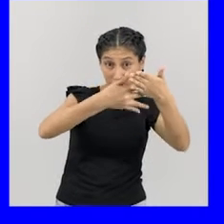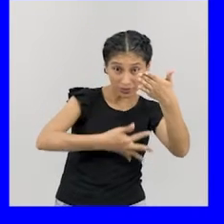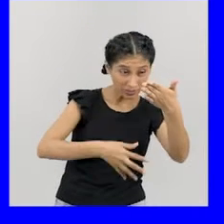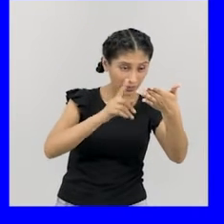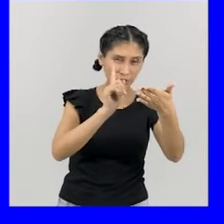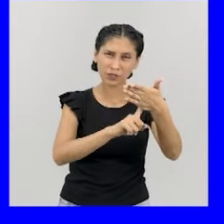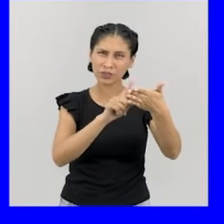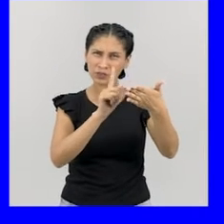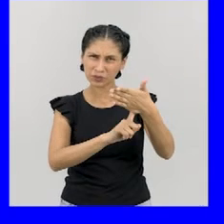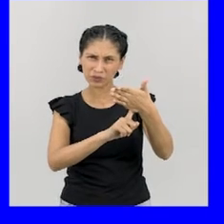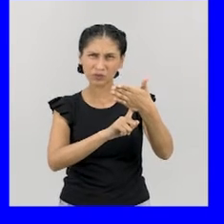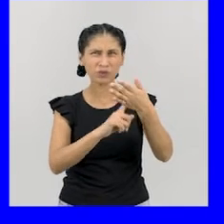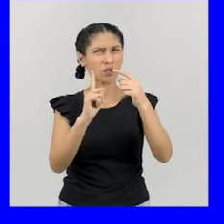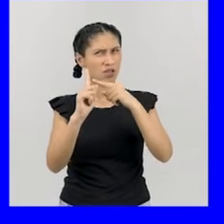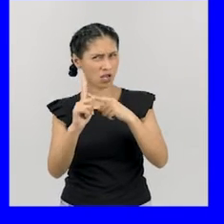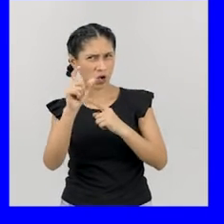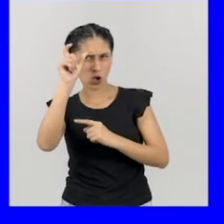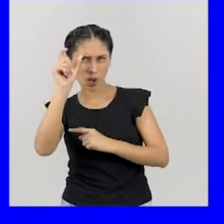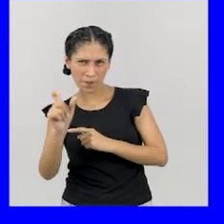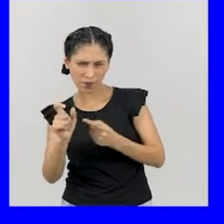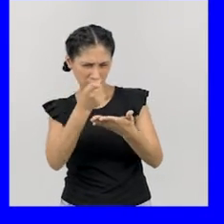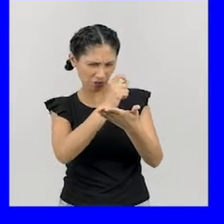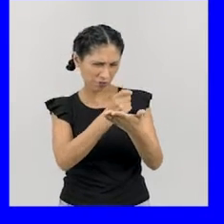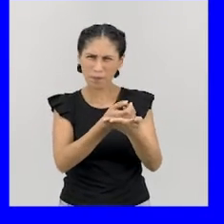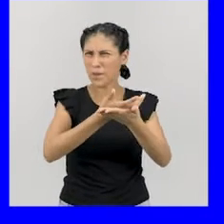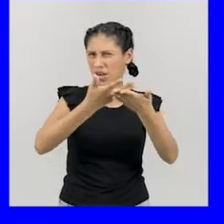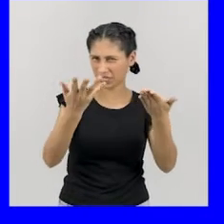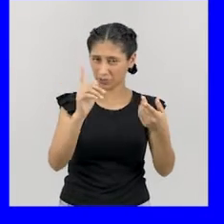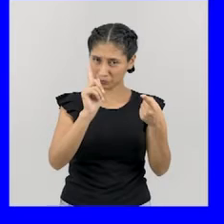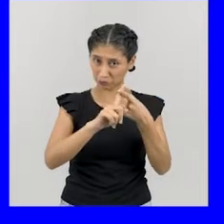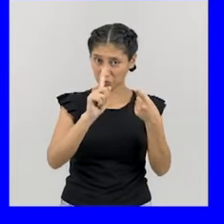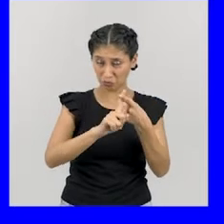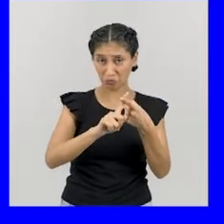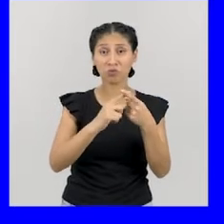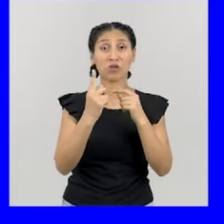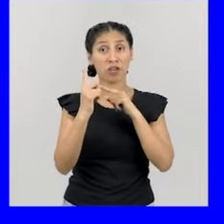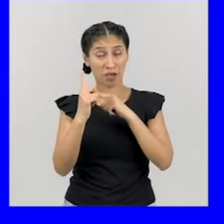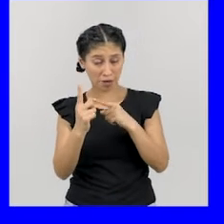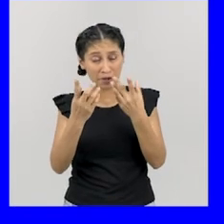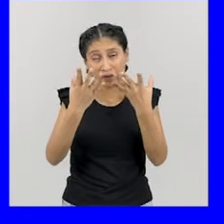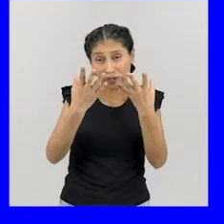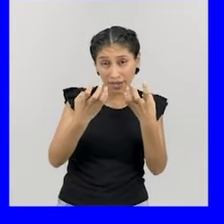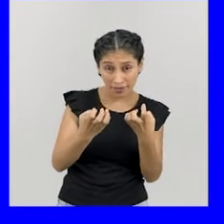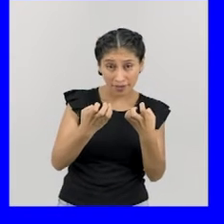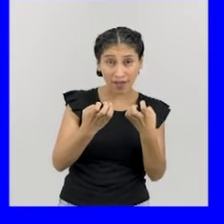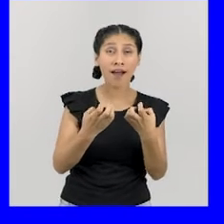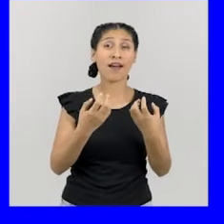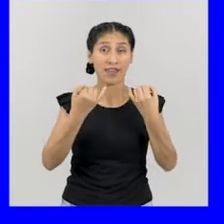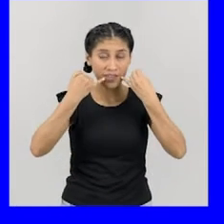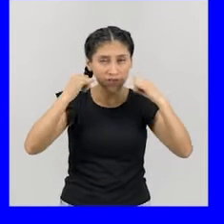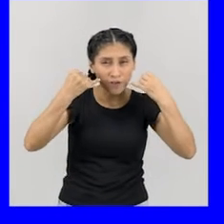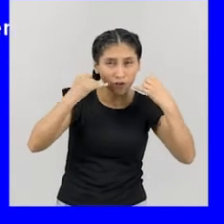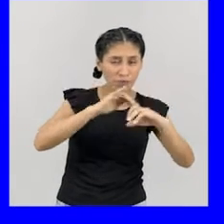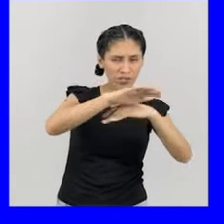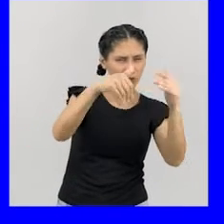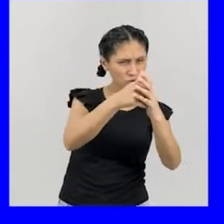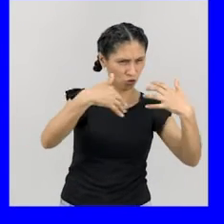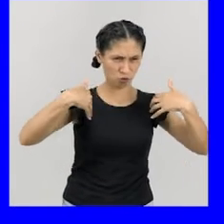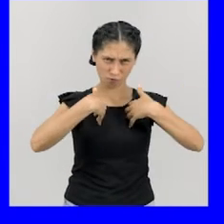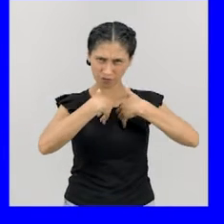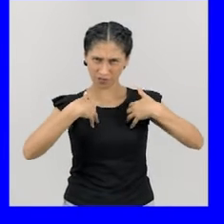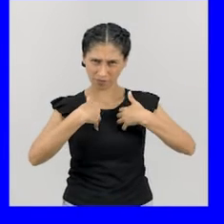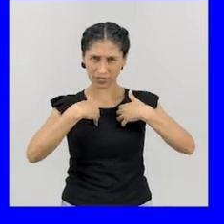texto, la intención del autor es A. Informar sobre los animales que aparecen en la ciudad.